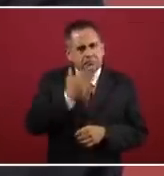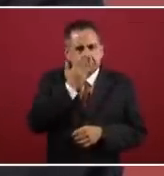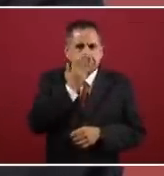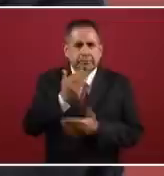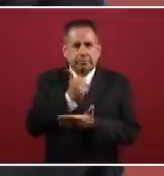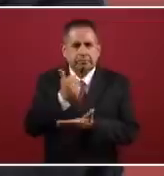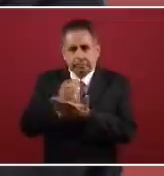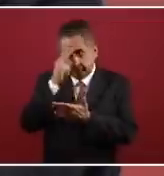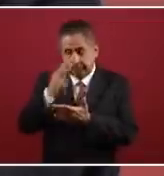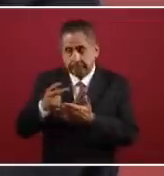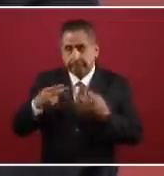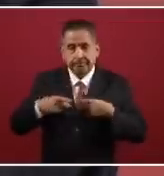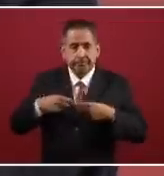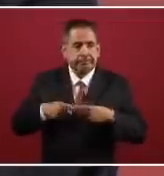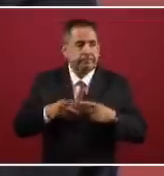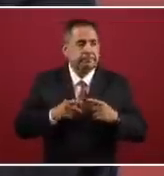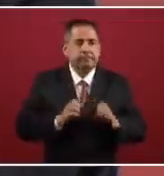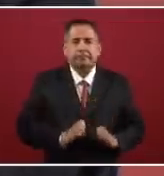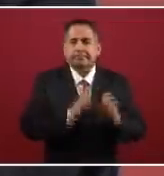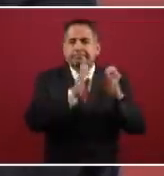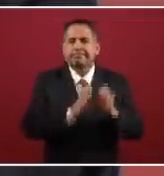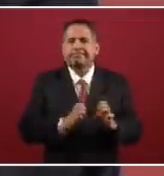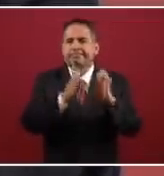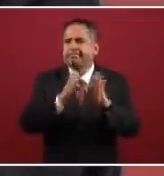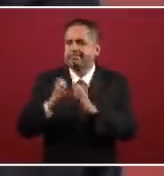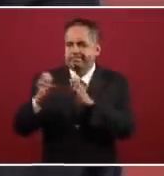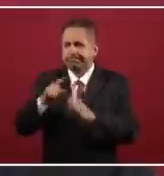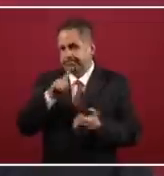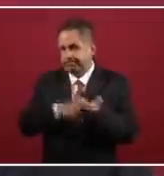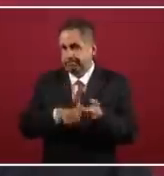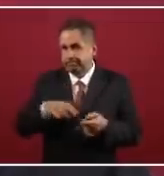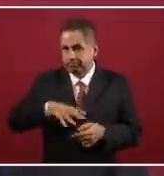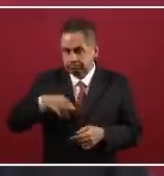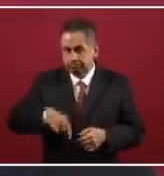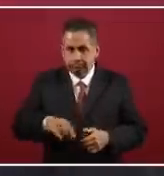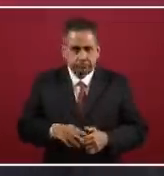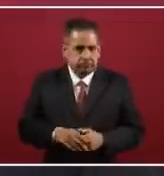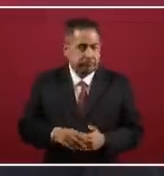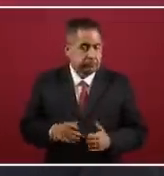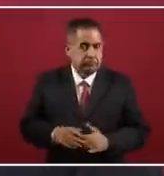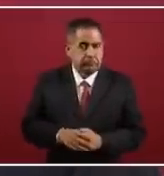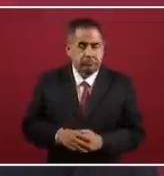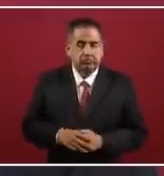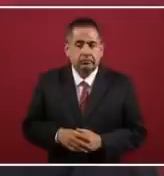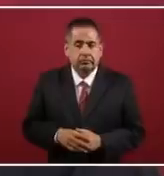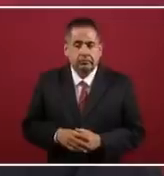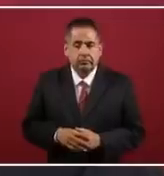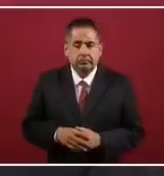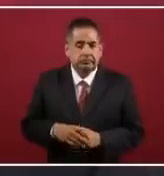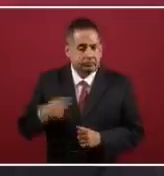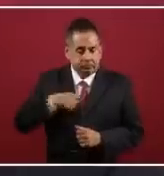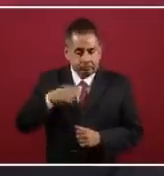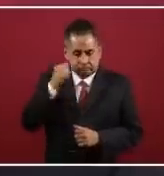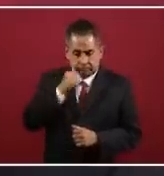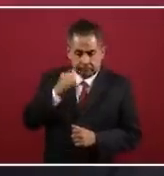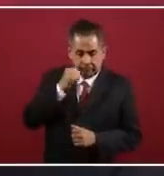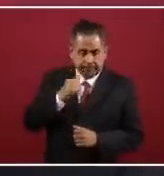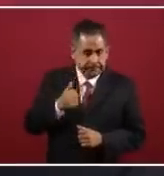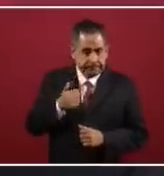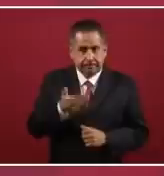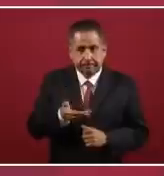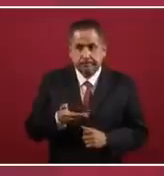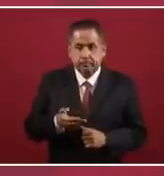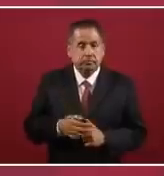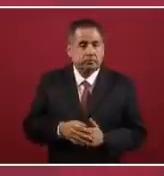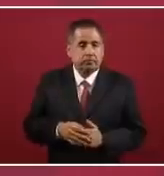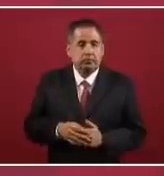de la población vive en unidades habitacionales, y siempre